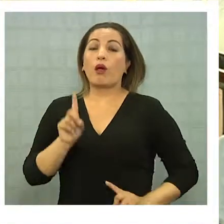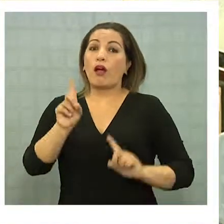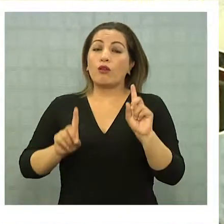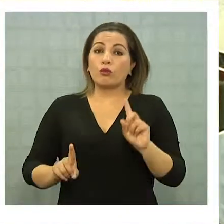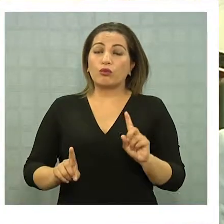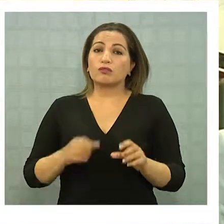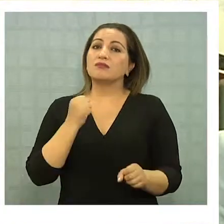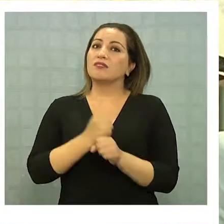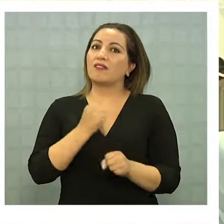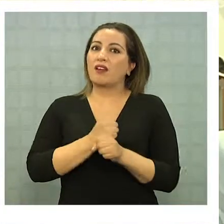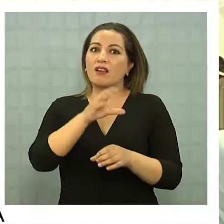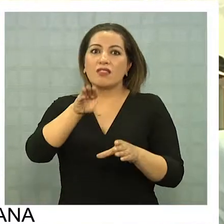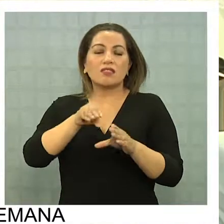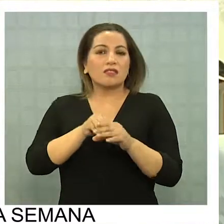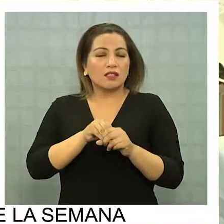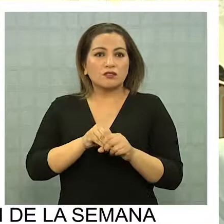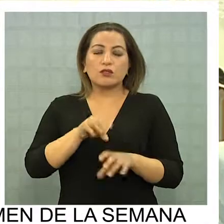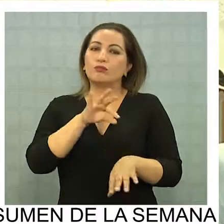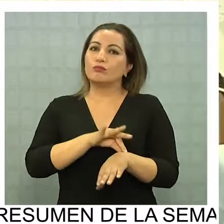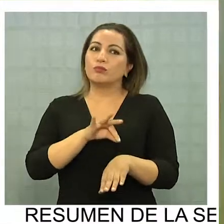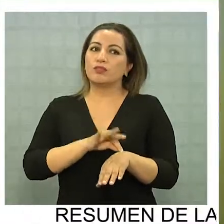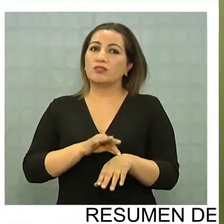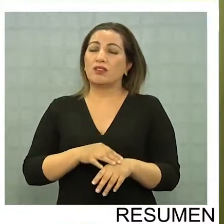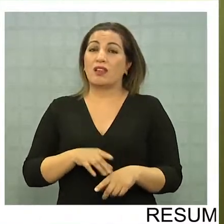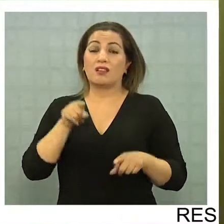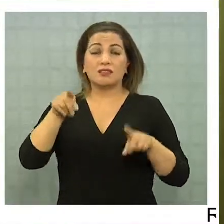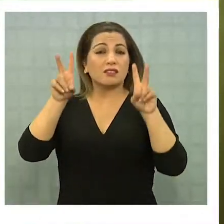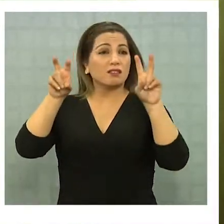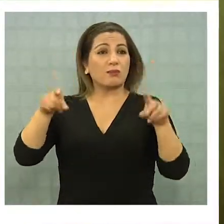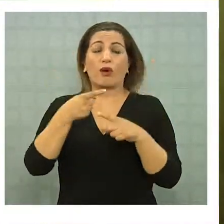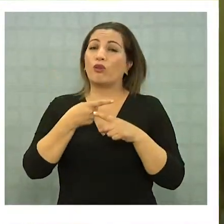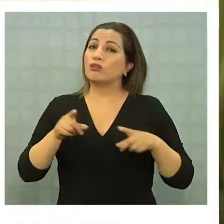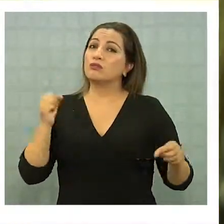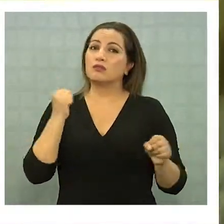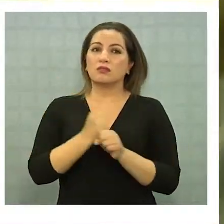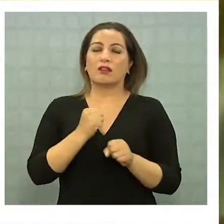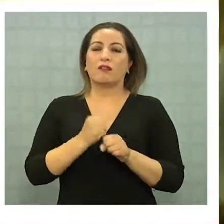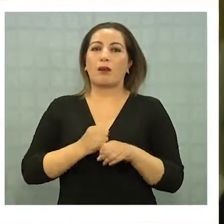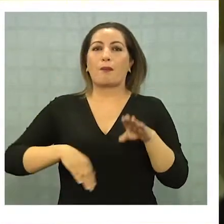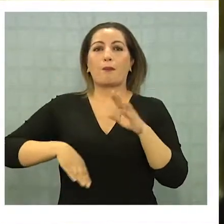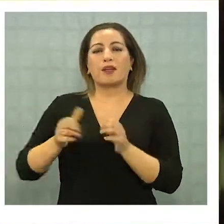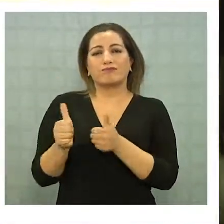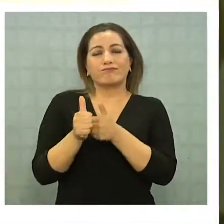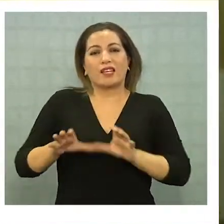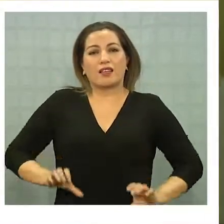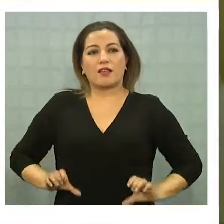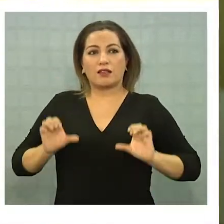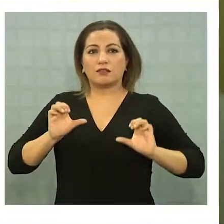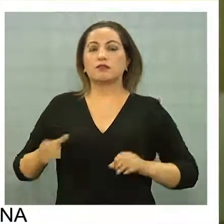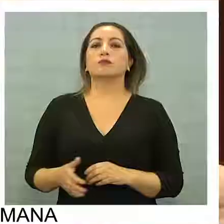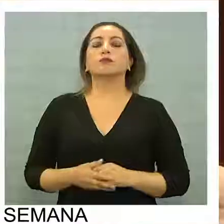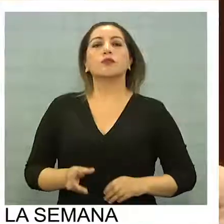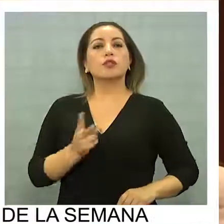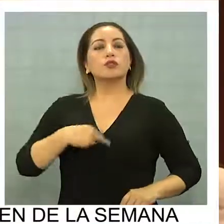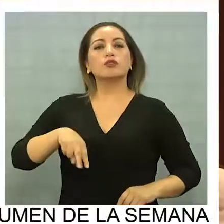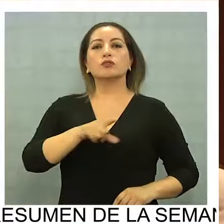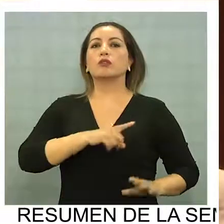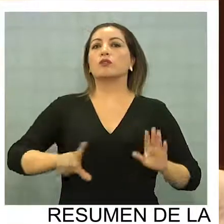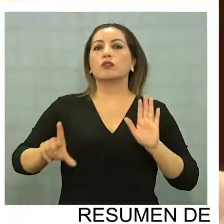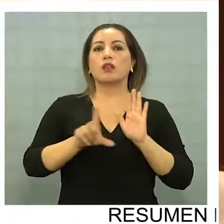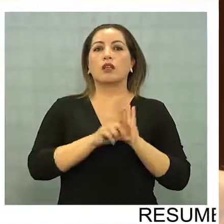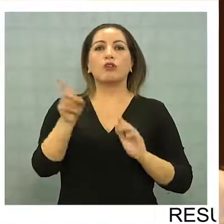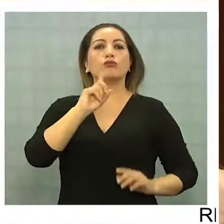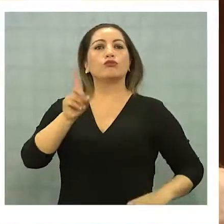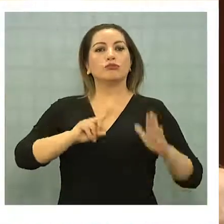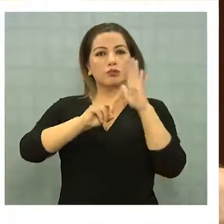quienes ejercen la medicina, el tema debiese tener otro tratamiento más apegado a la ética. Se supone que tenemos